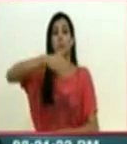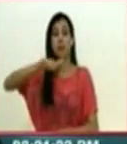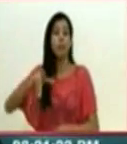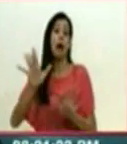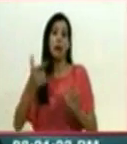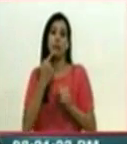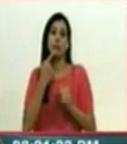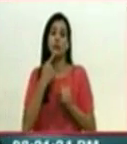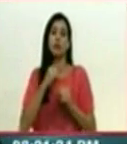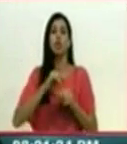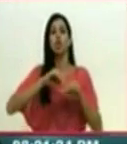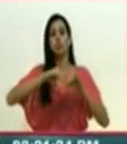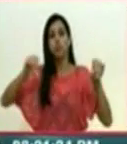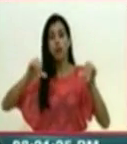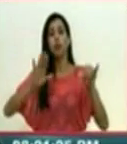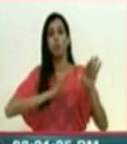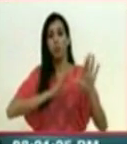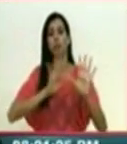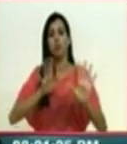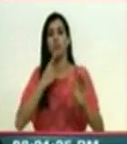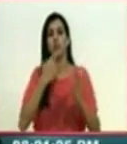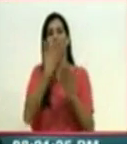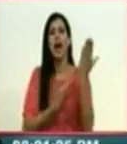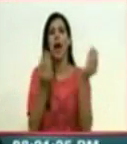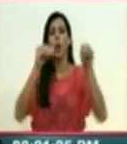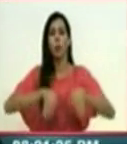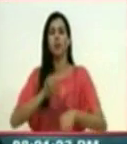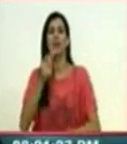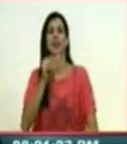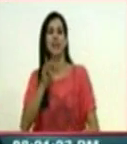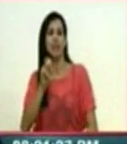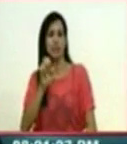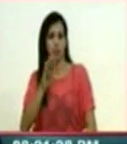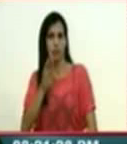amistosa de la reclamación territorial contemplada en el Acuerdo de Ginebra.